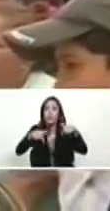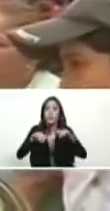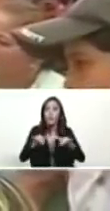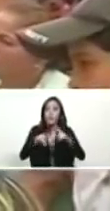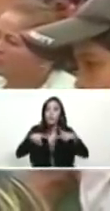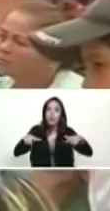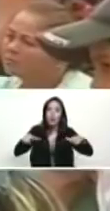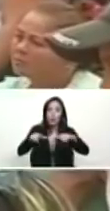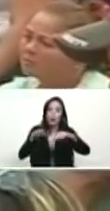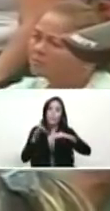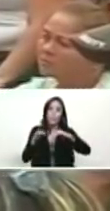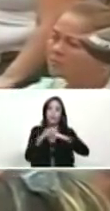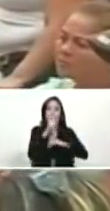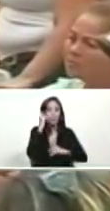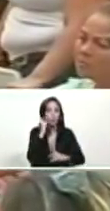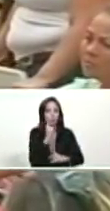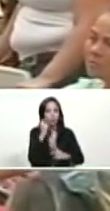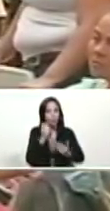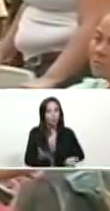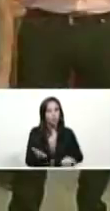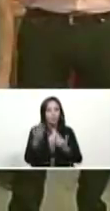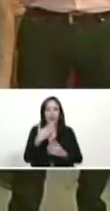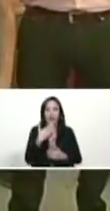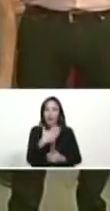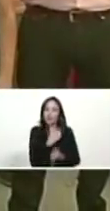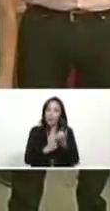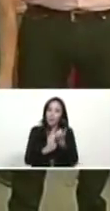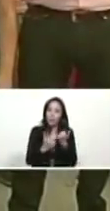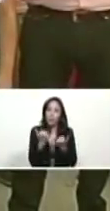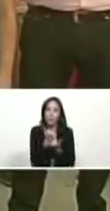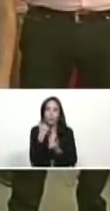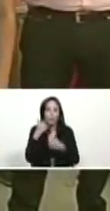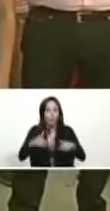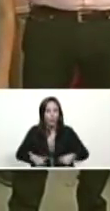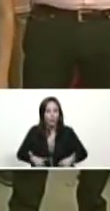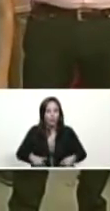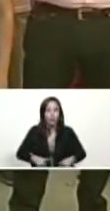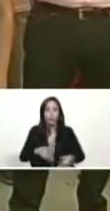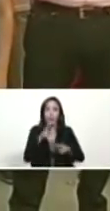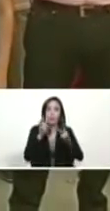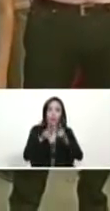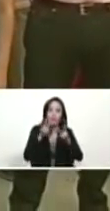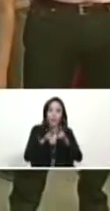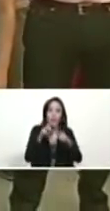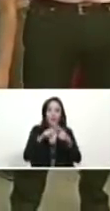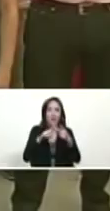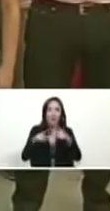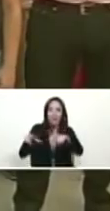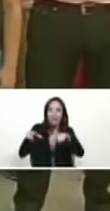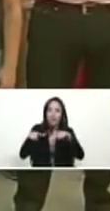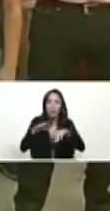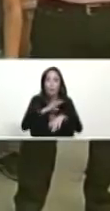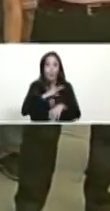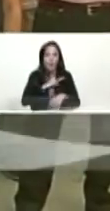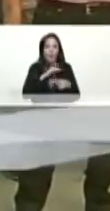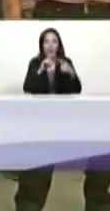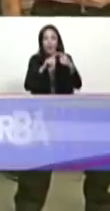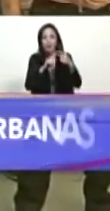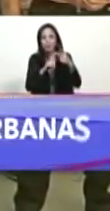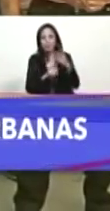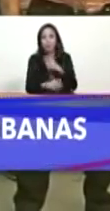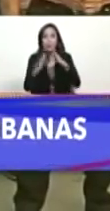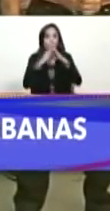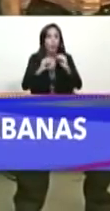municipio Sucre del estado Miranda, le damos las gracias por tanto esfuerzo, por la misión Vivienda, por la titularidad de las tierras, por todas las misiones